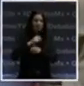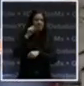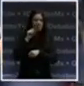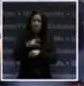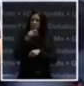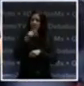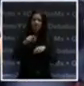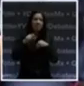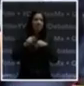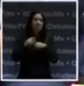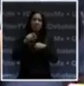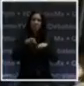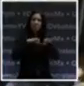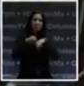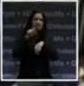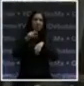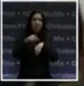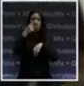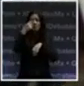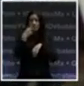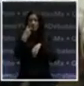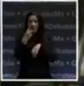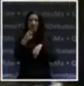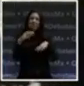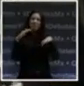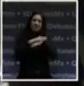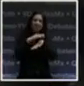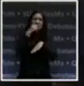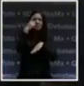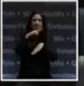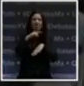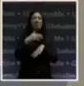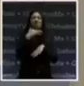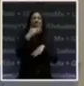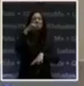mismo. Para erradicar la corrupción